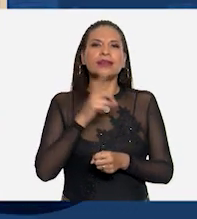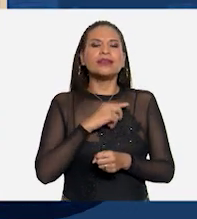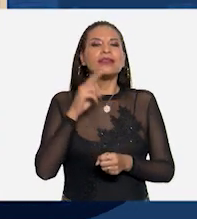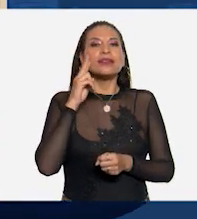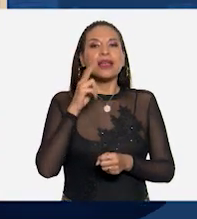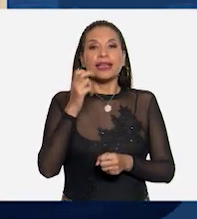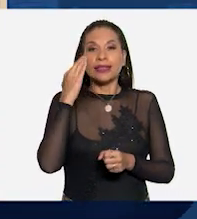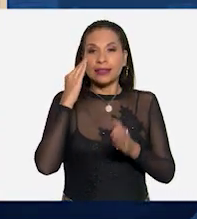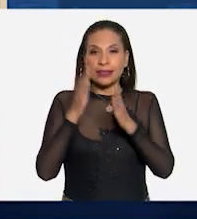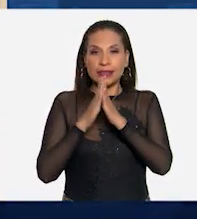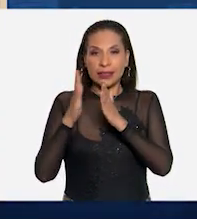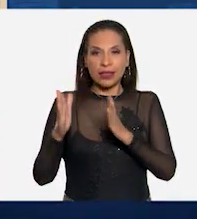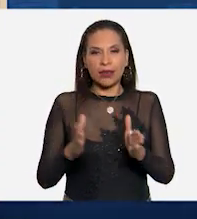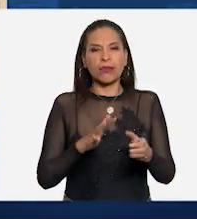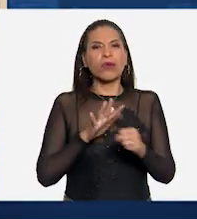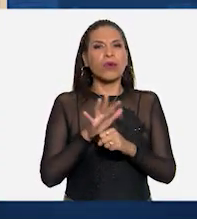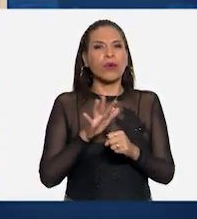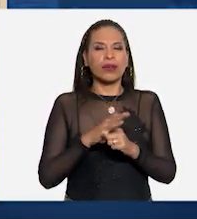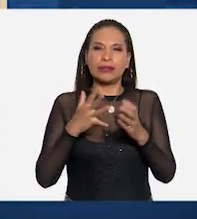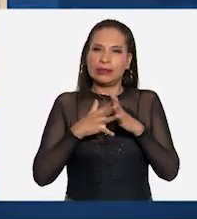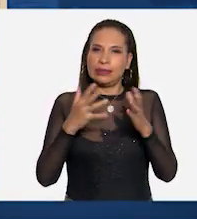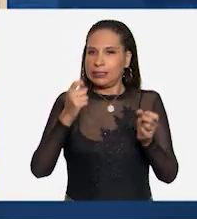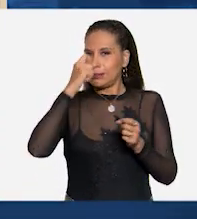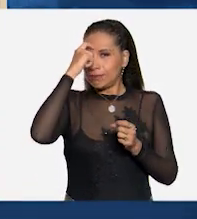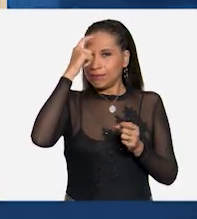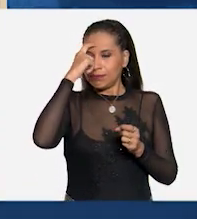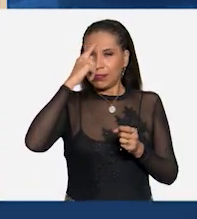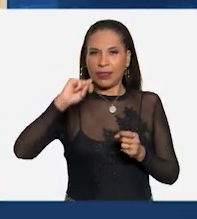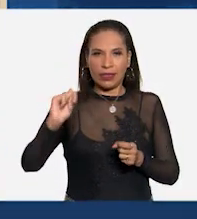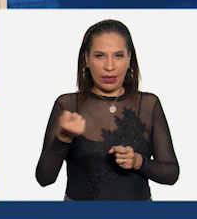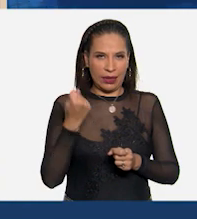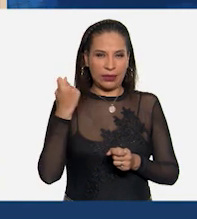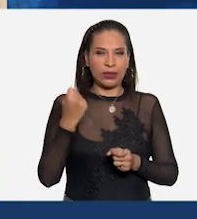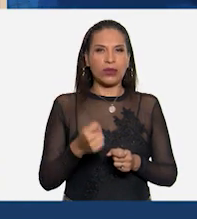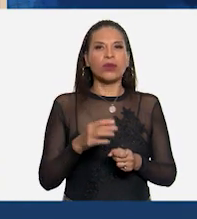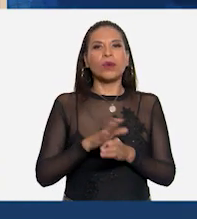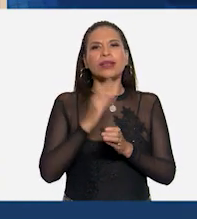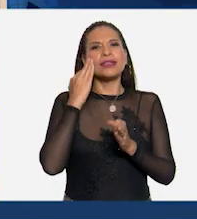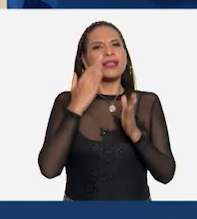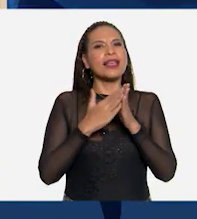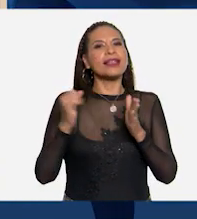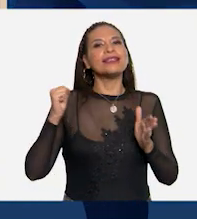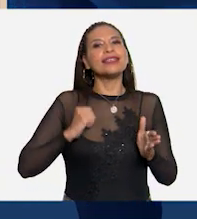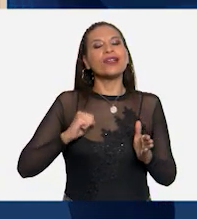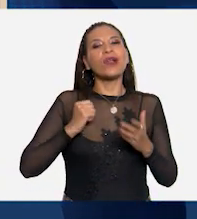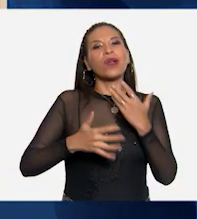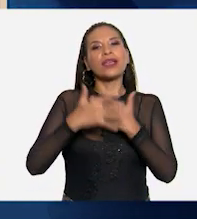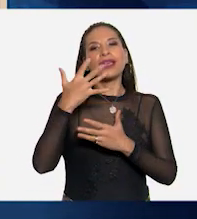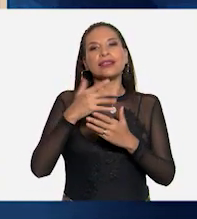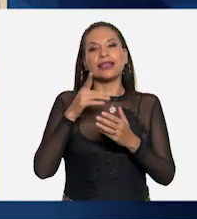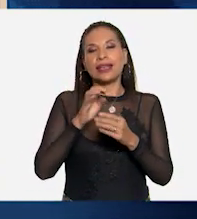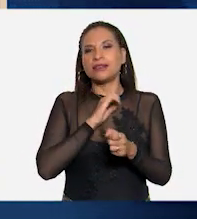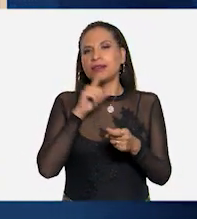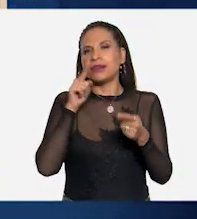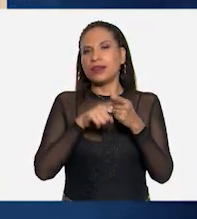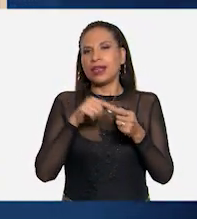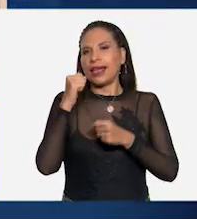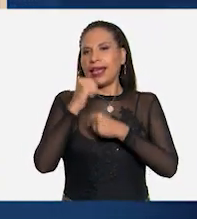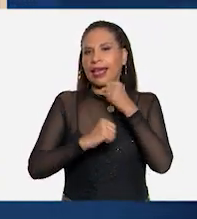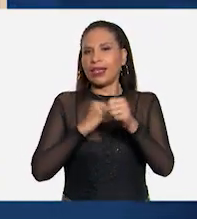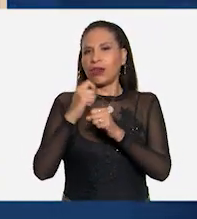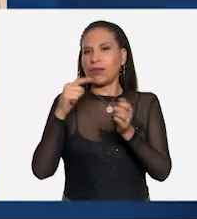que esta época fue también de grandes inventos técnicos. Es durante el siglo XV, en específico en el